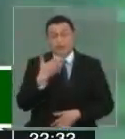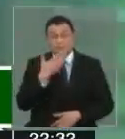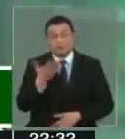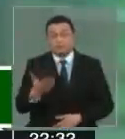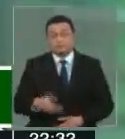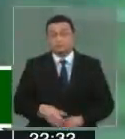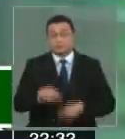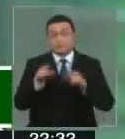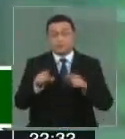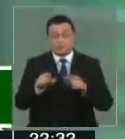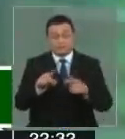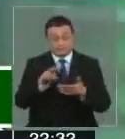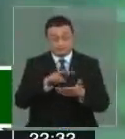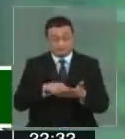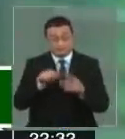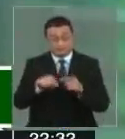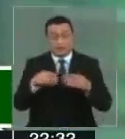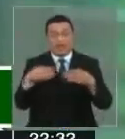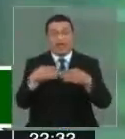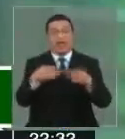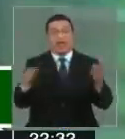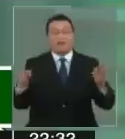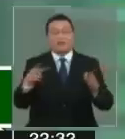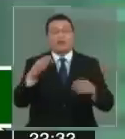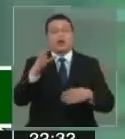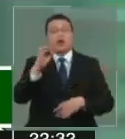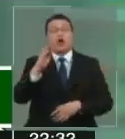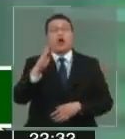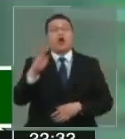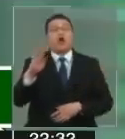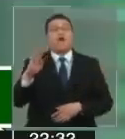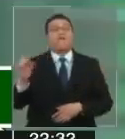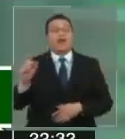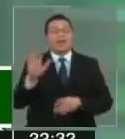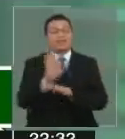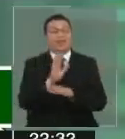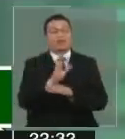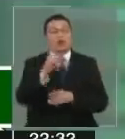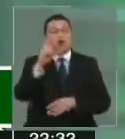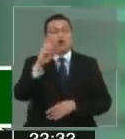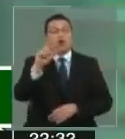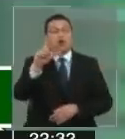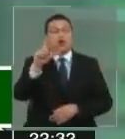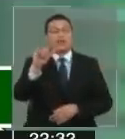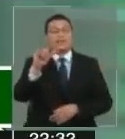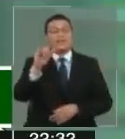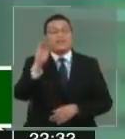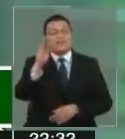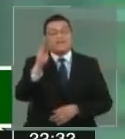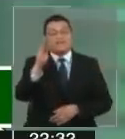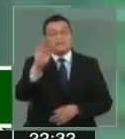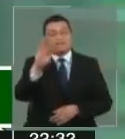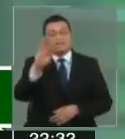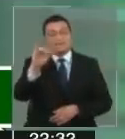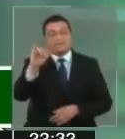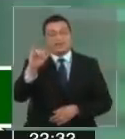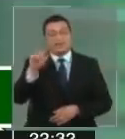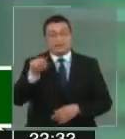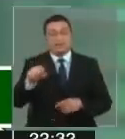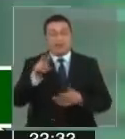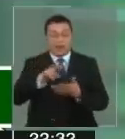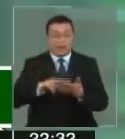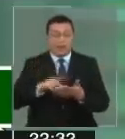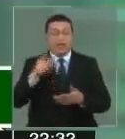Bueno, con ese texto abre la obra Colibrí. Es un texto que lee el